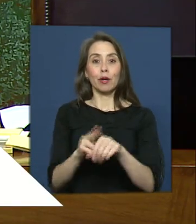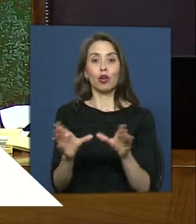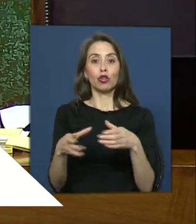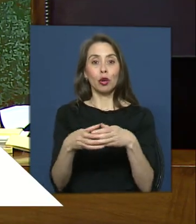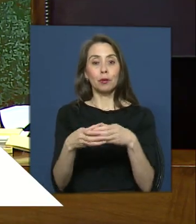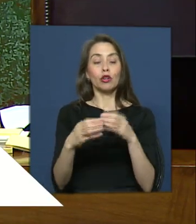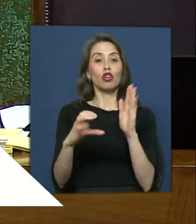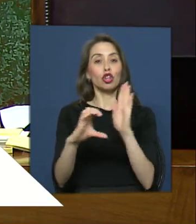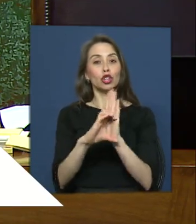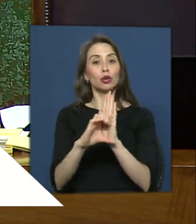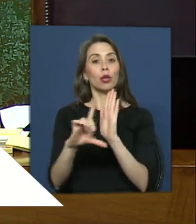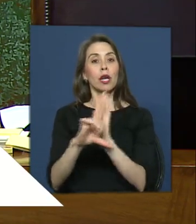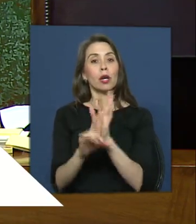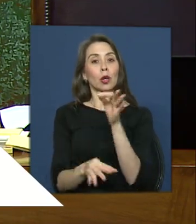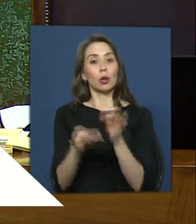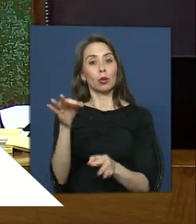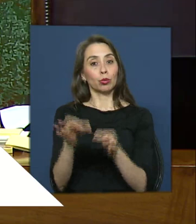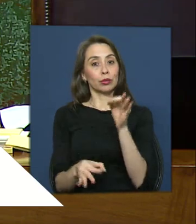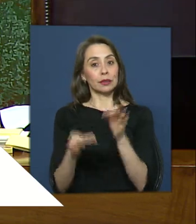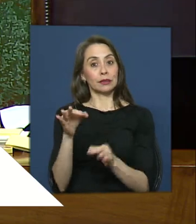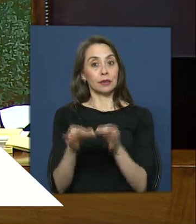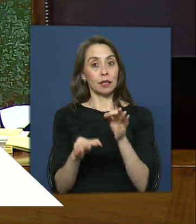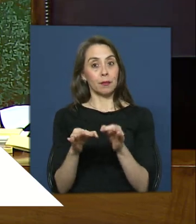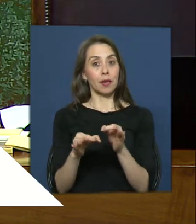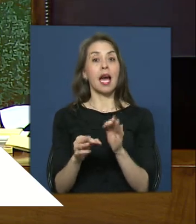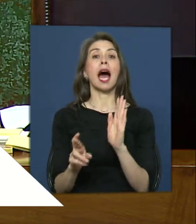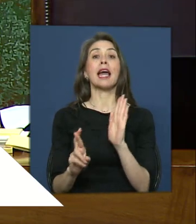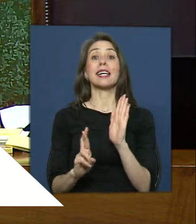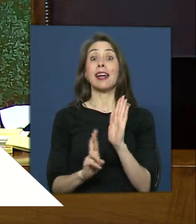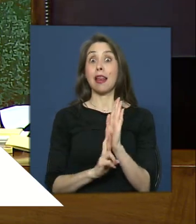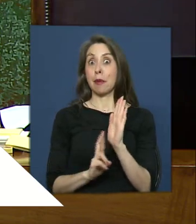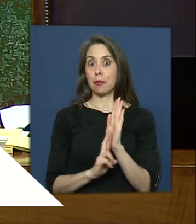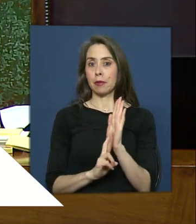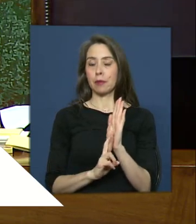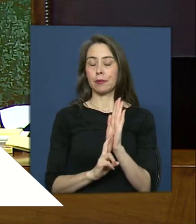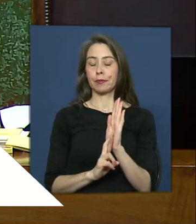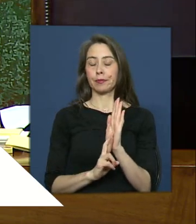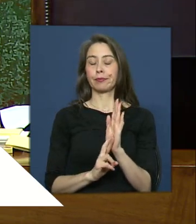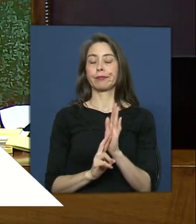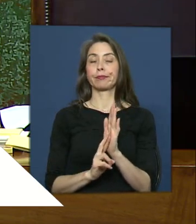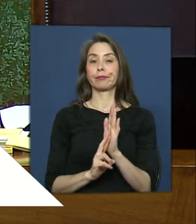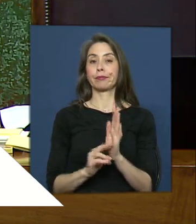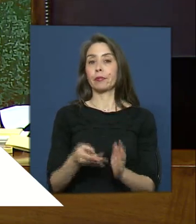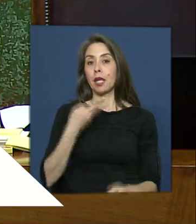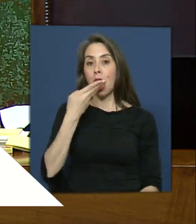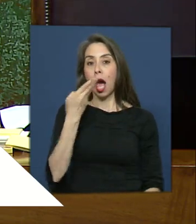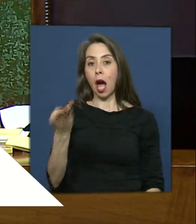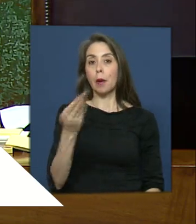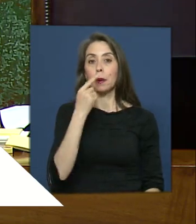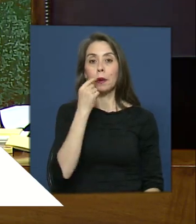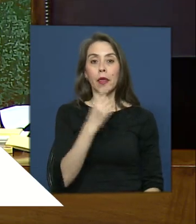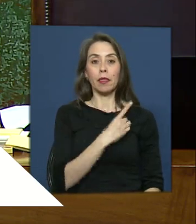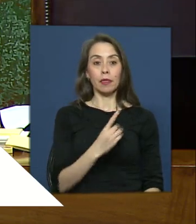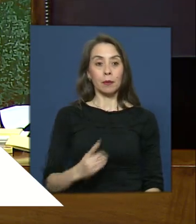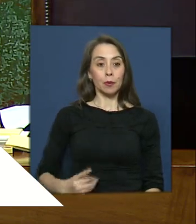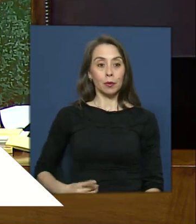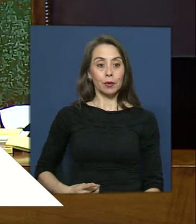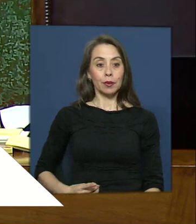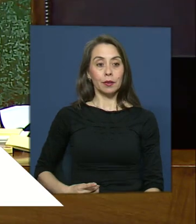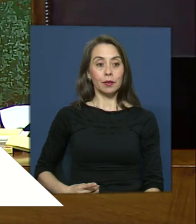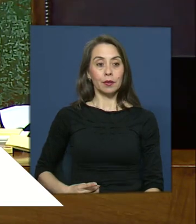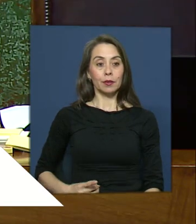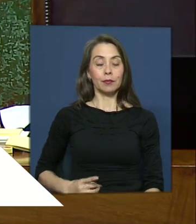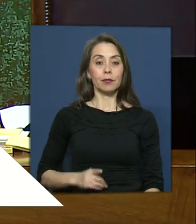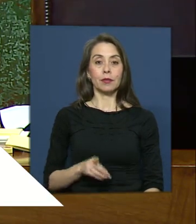de Constitución, Legislación y Justicia y Reglamento, le vamos a ofrecer la palabra al diputado señor